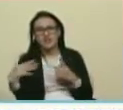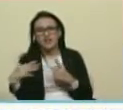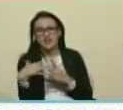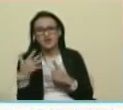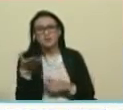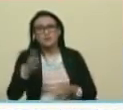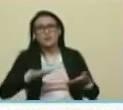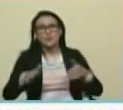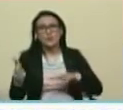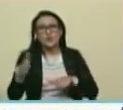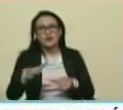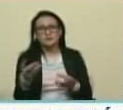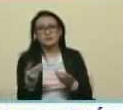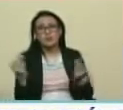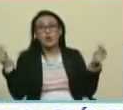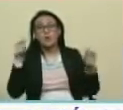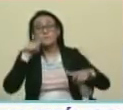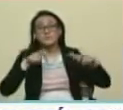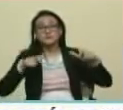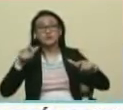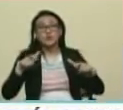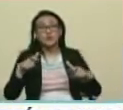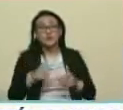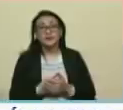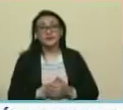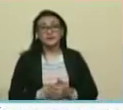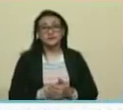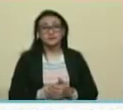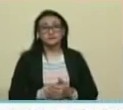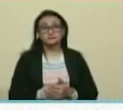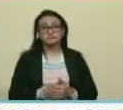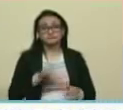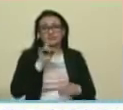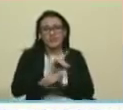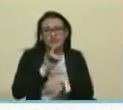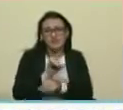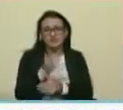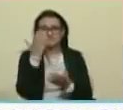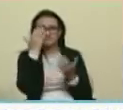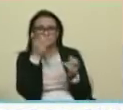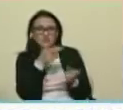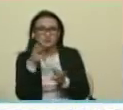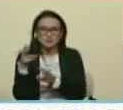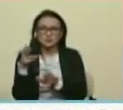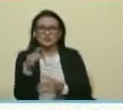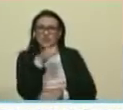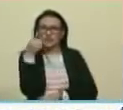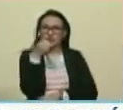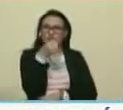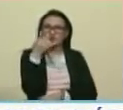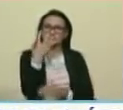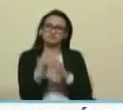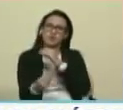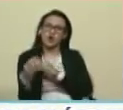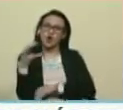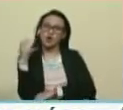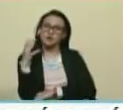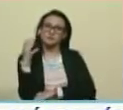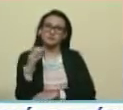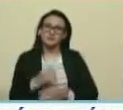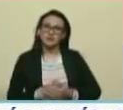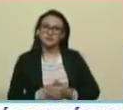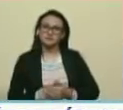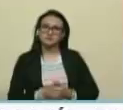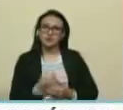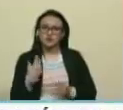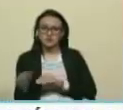de la corbata, de las desapariciones, de los falsos positivos, del paramilitarismo, del narcotráfico. Y no los pusimos en